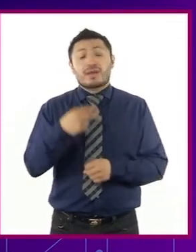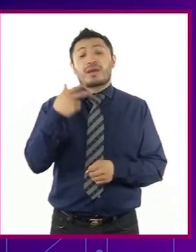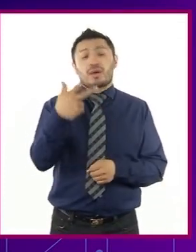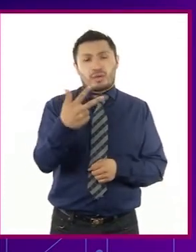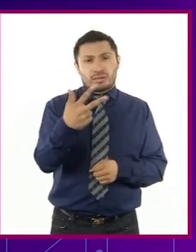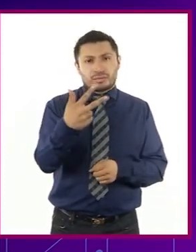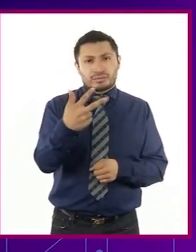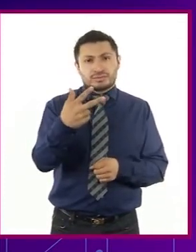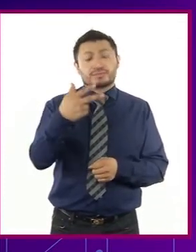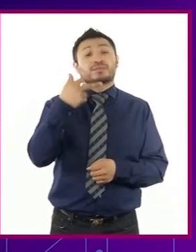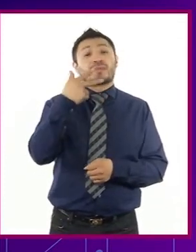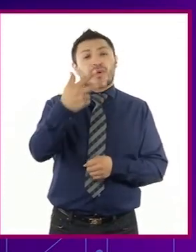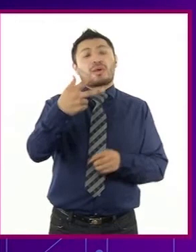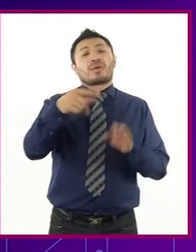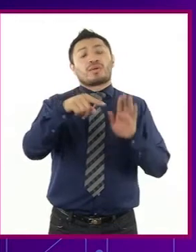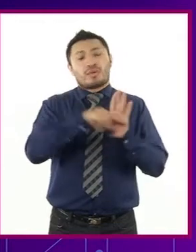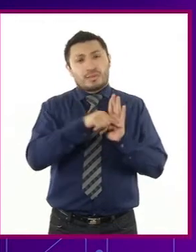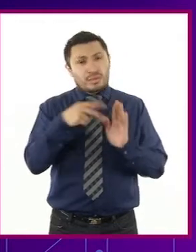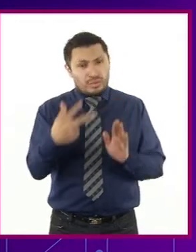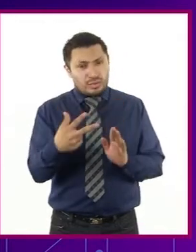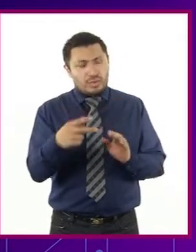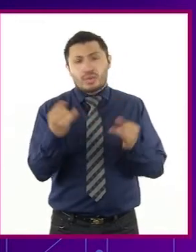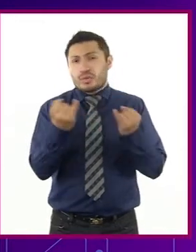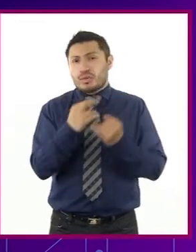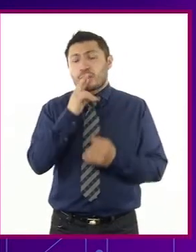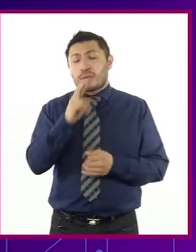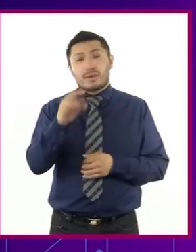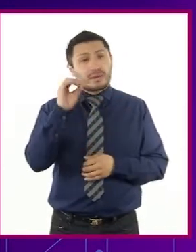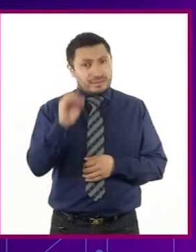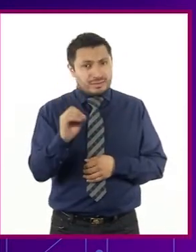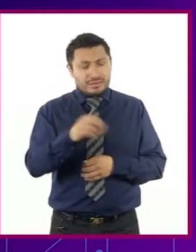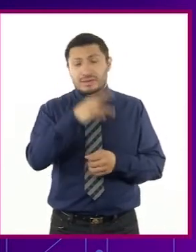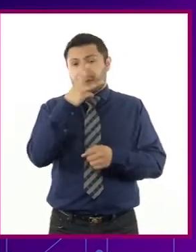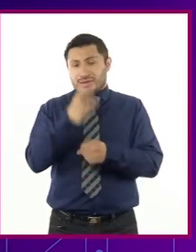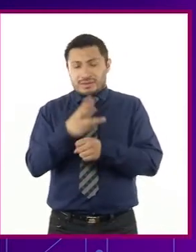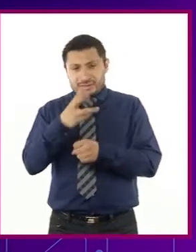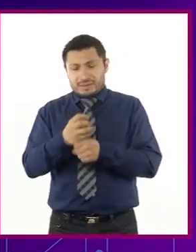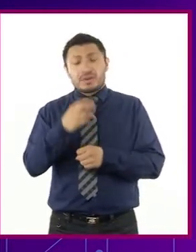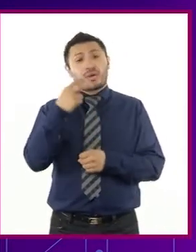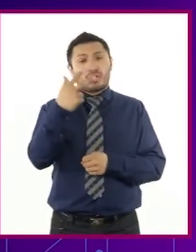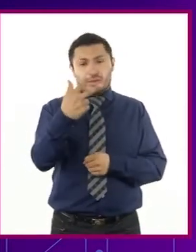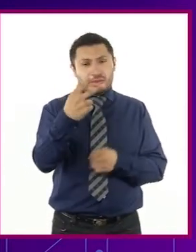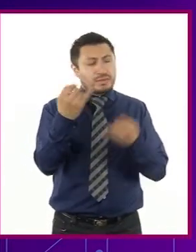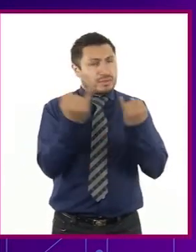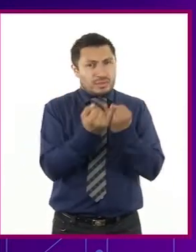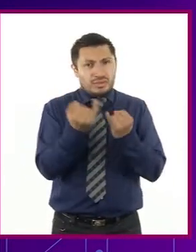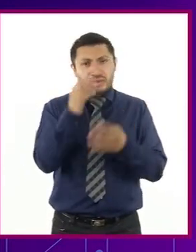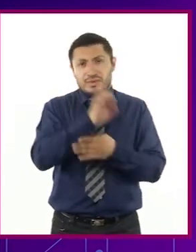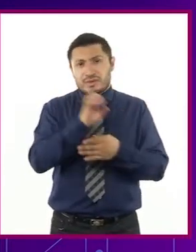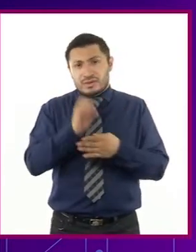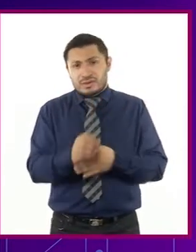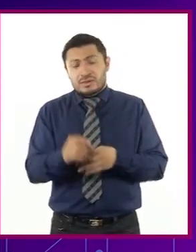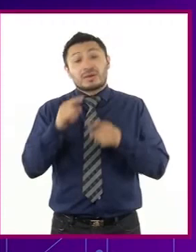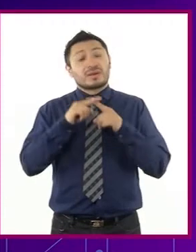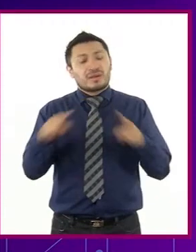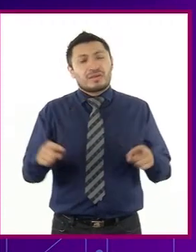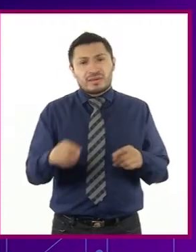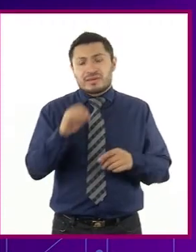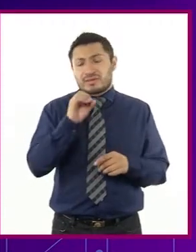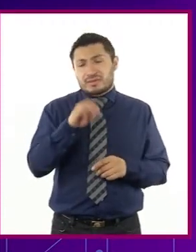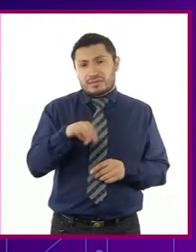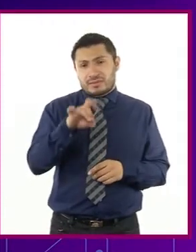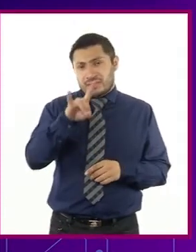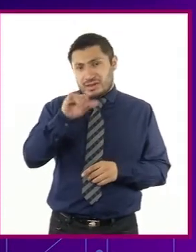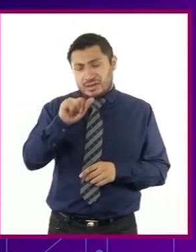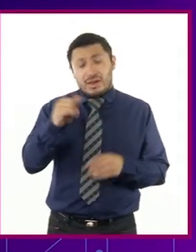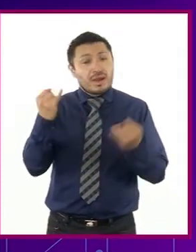8. Al restarlo a la media, el resultado es 0. El tercer dato también es 8, por lo que la diferencia con la media